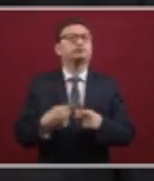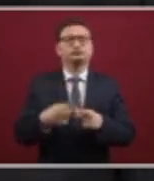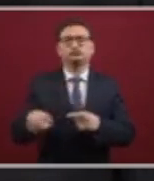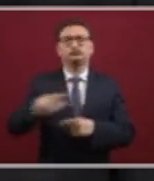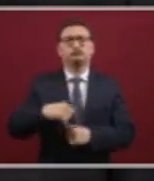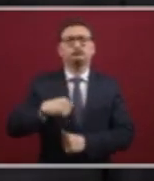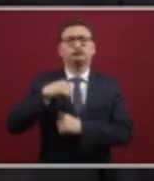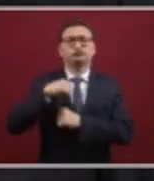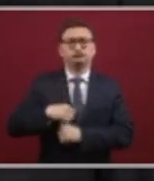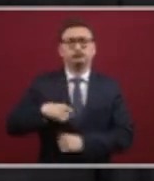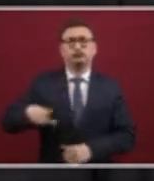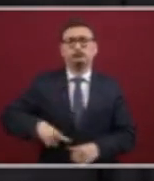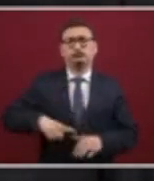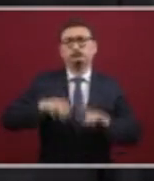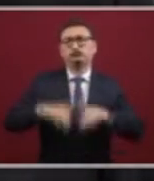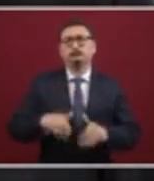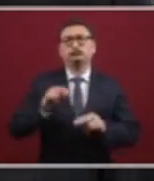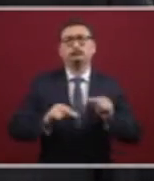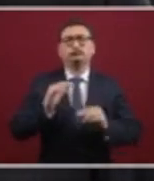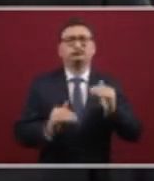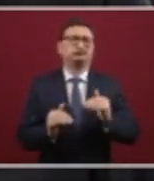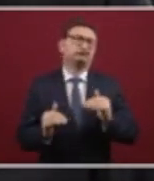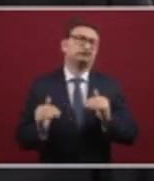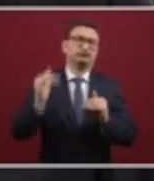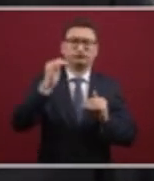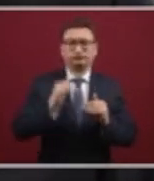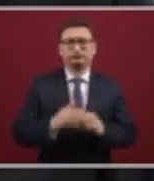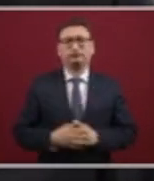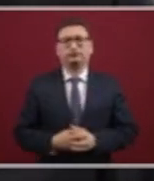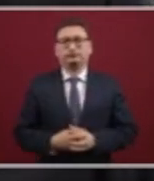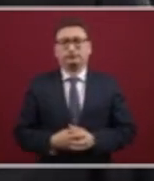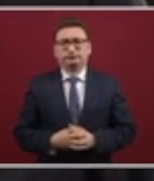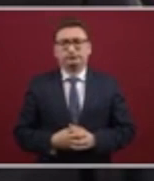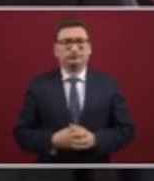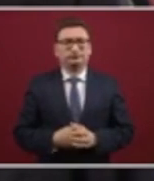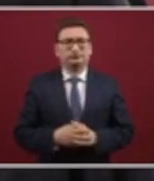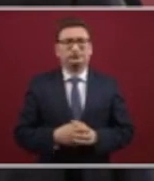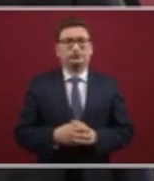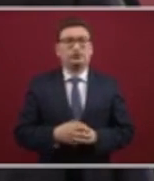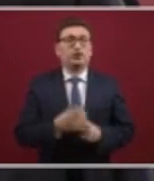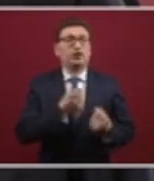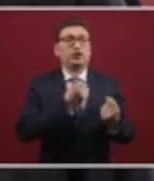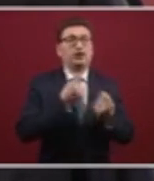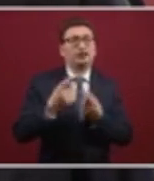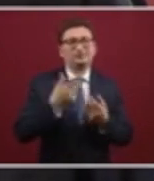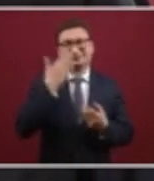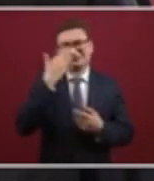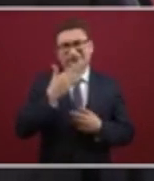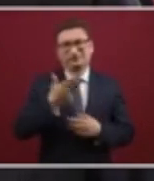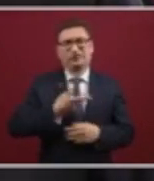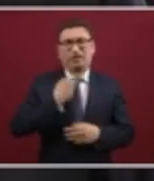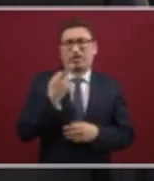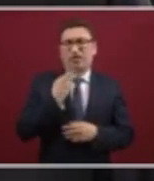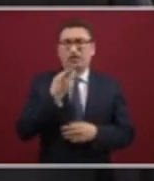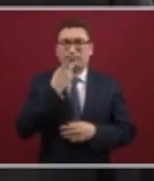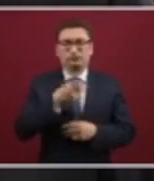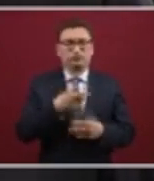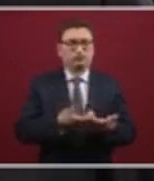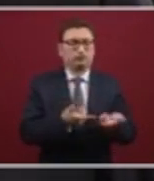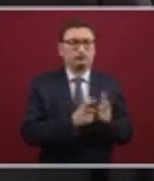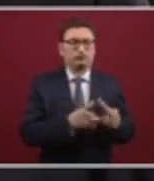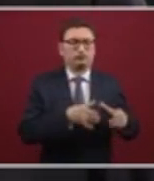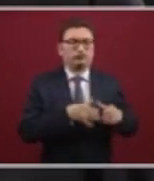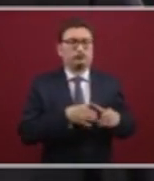funcionarios del más alto nivel, un doble discurso, como siempre los conservadores,